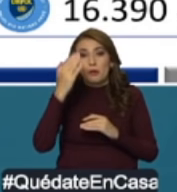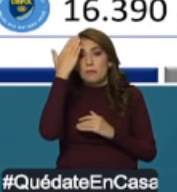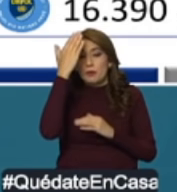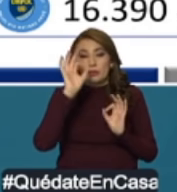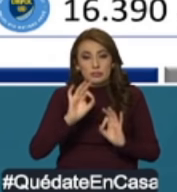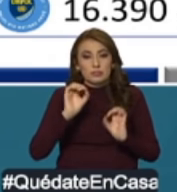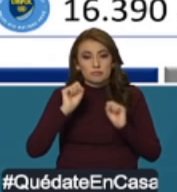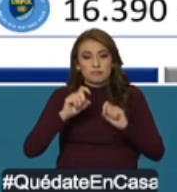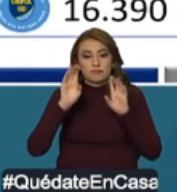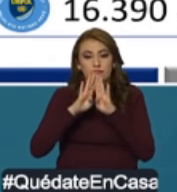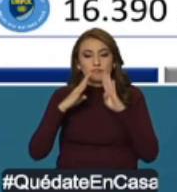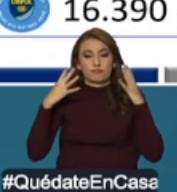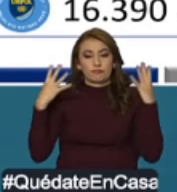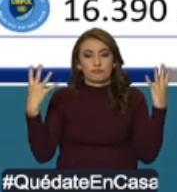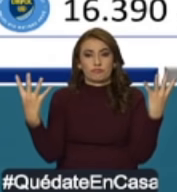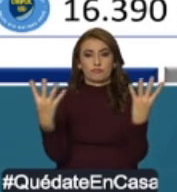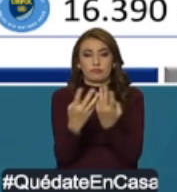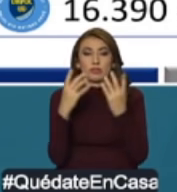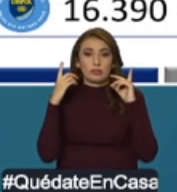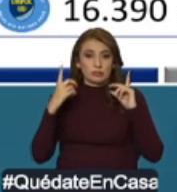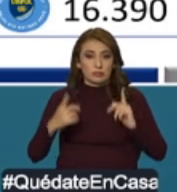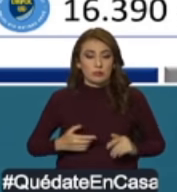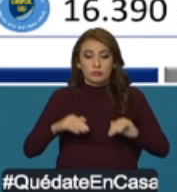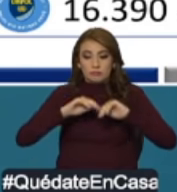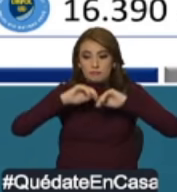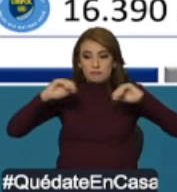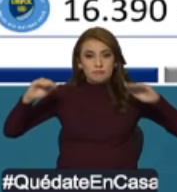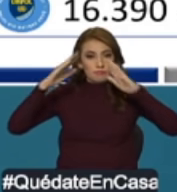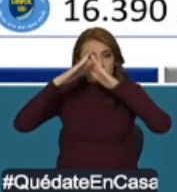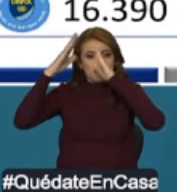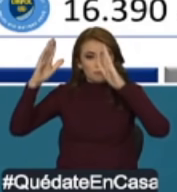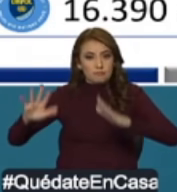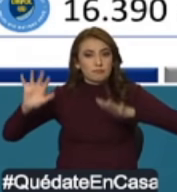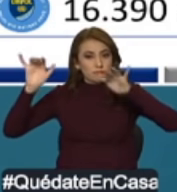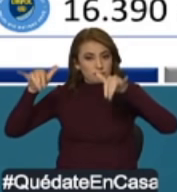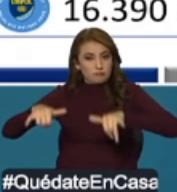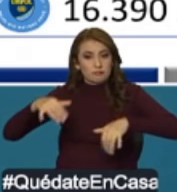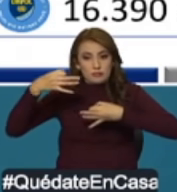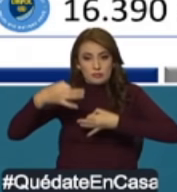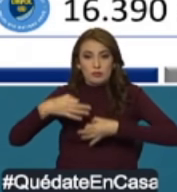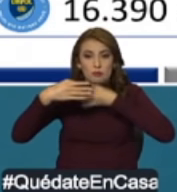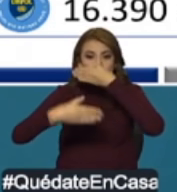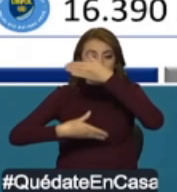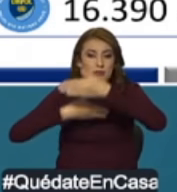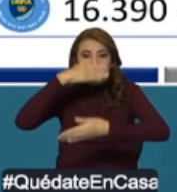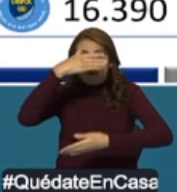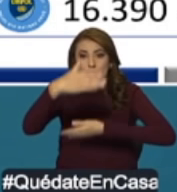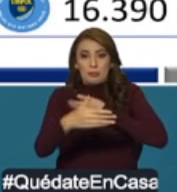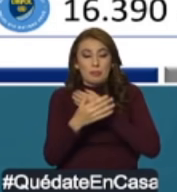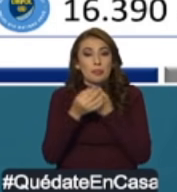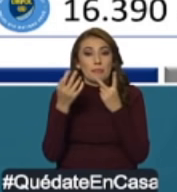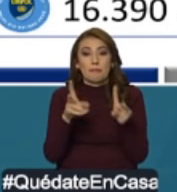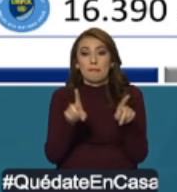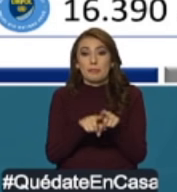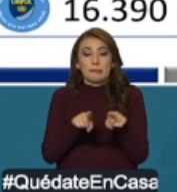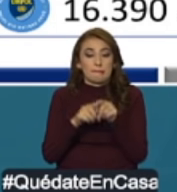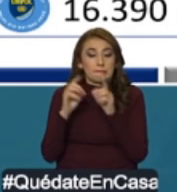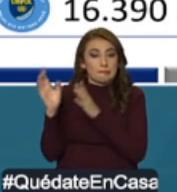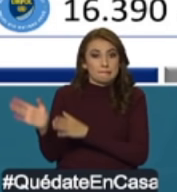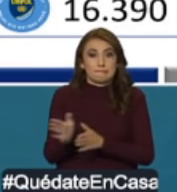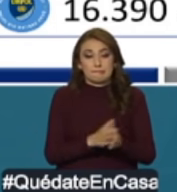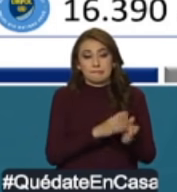epidemiológicos con salud, para que los aislamientos sean cumplidos, y hemos estado también desarrollando